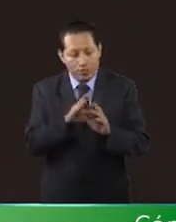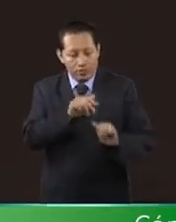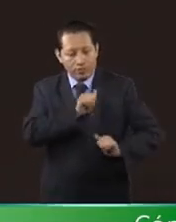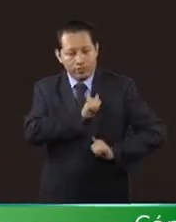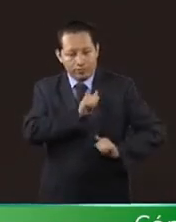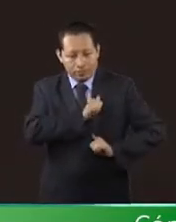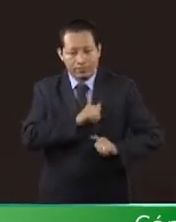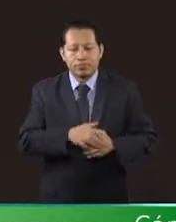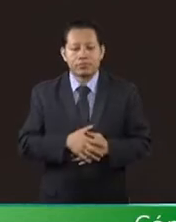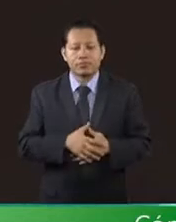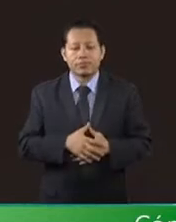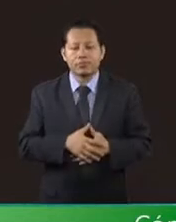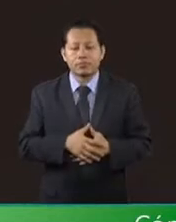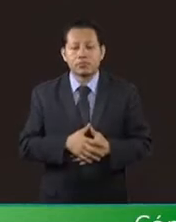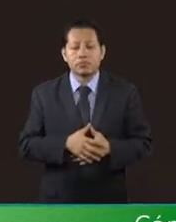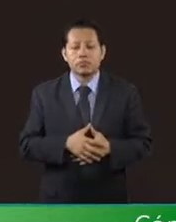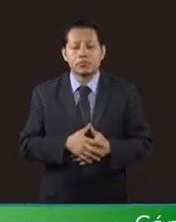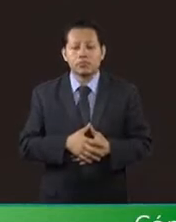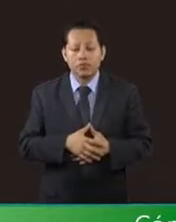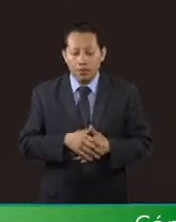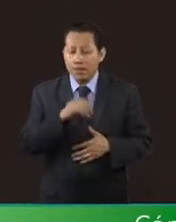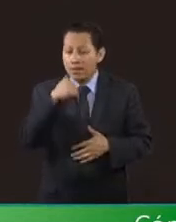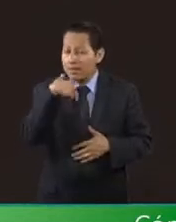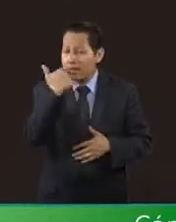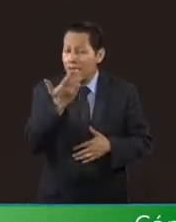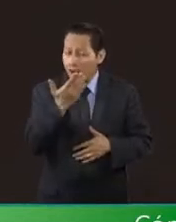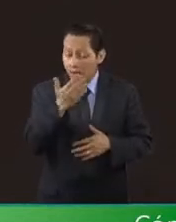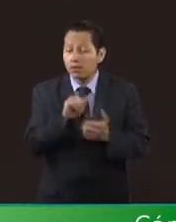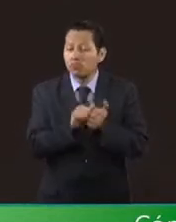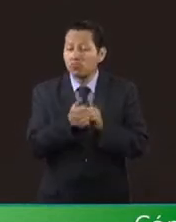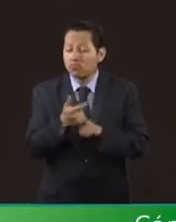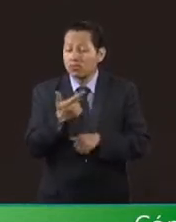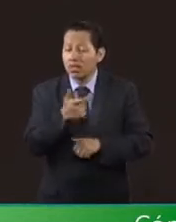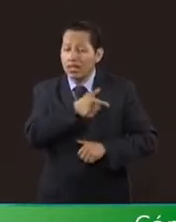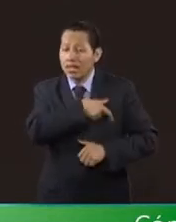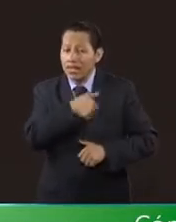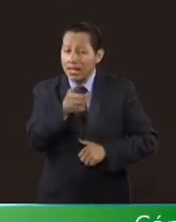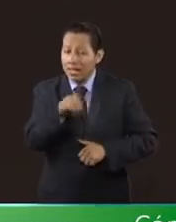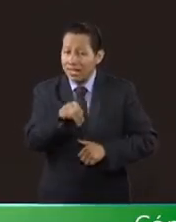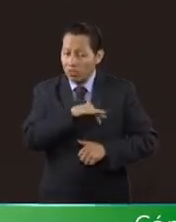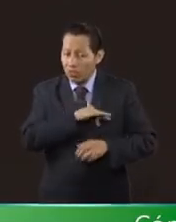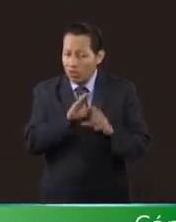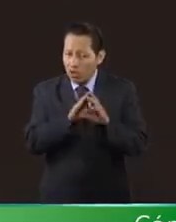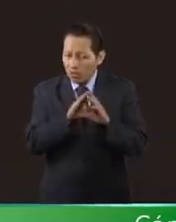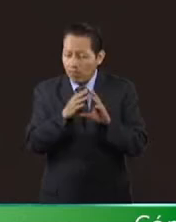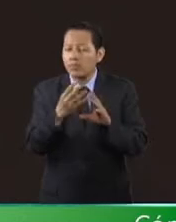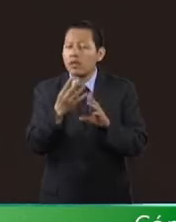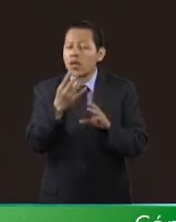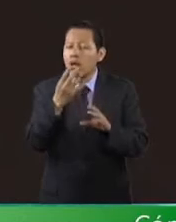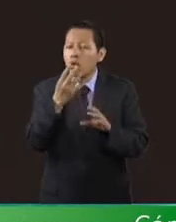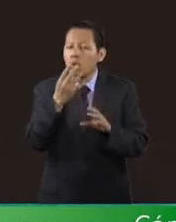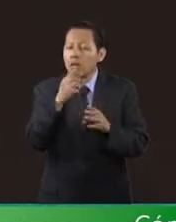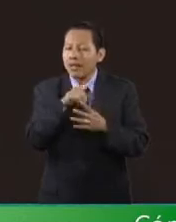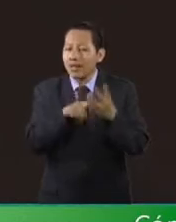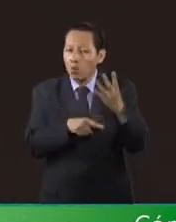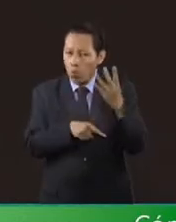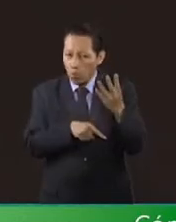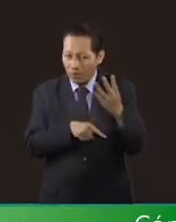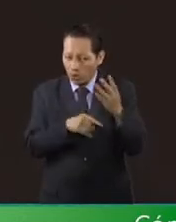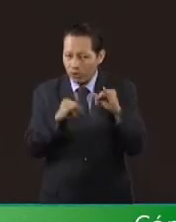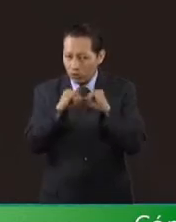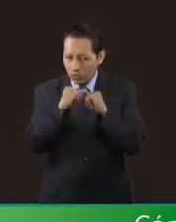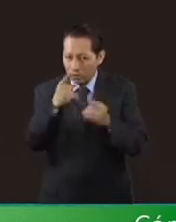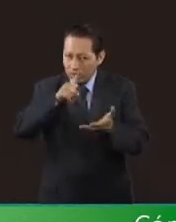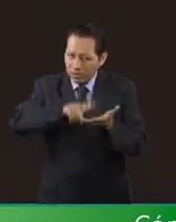Ejército. Quieren convertir la Guardia Nacional en una de las 4 instituciones de la Secretaría de